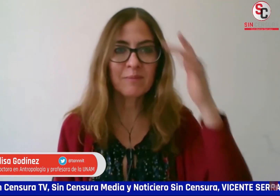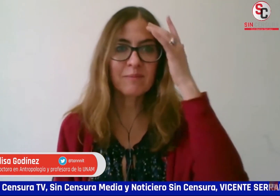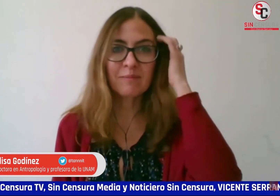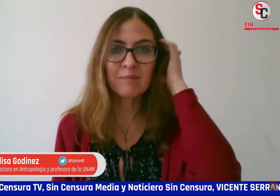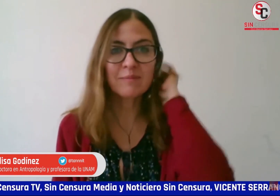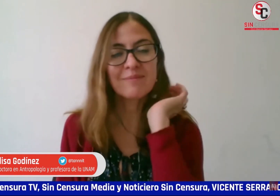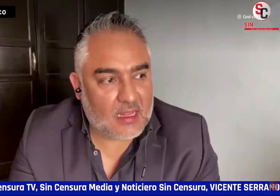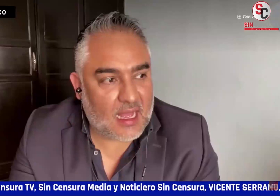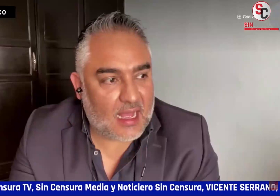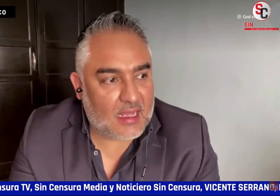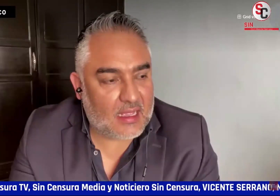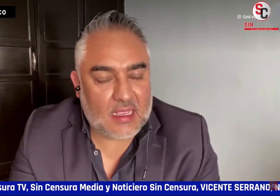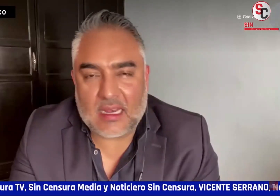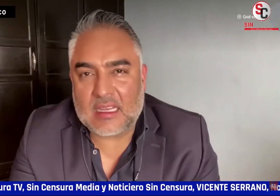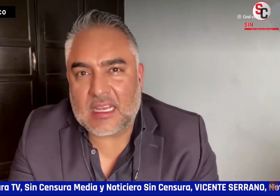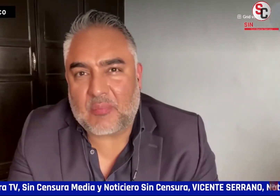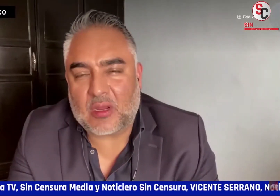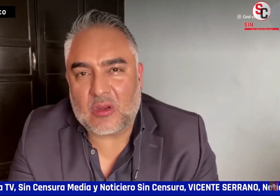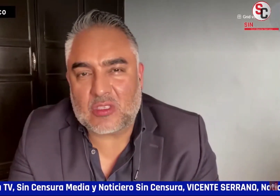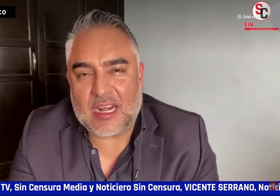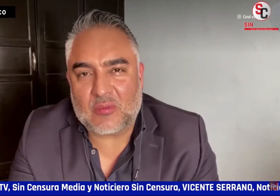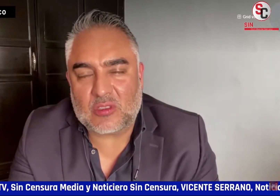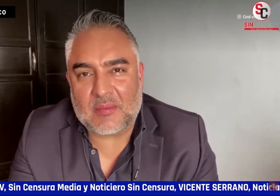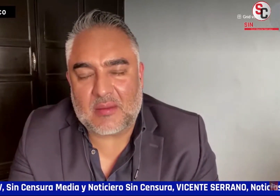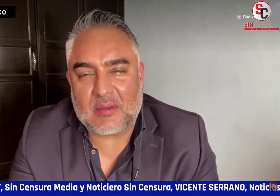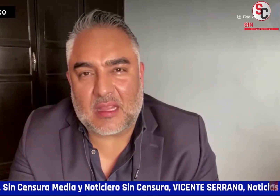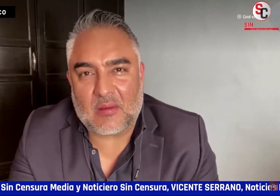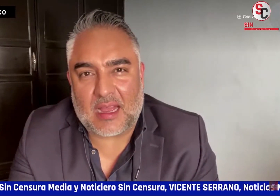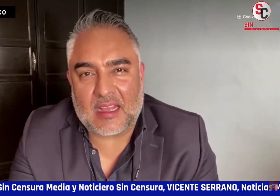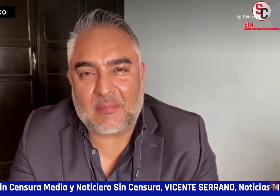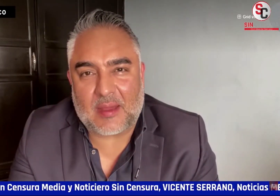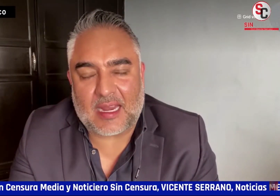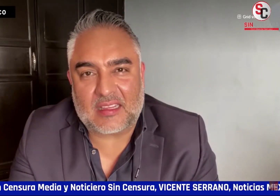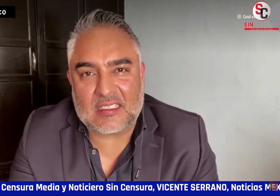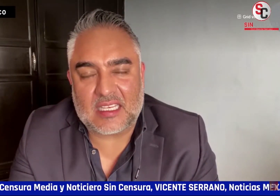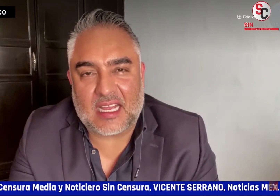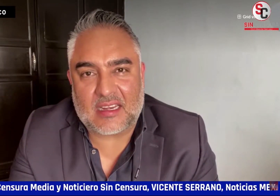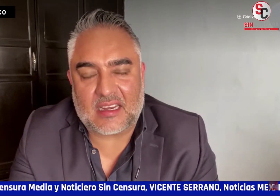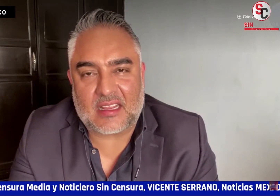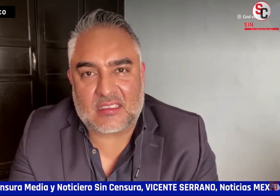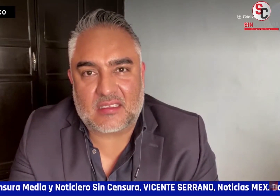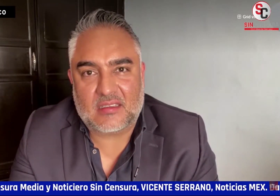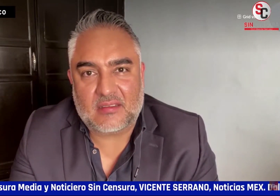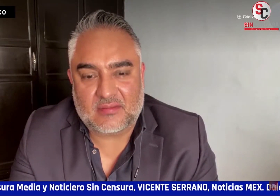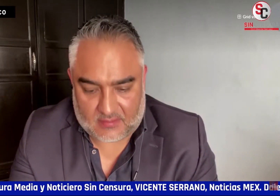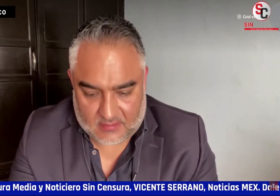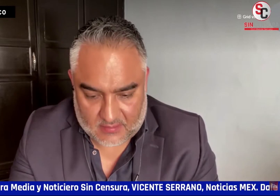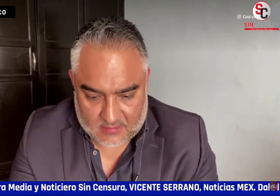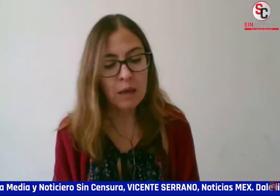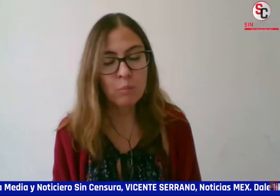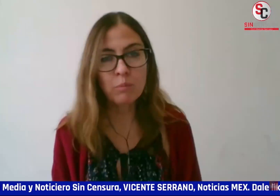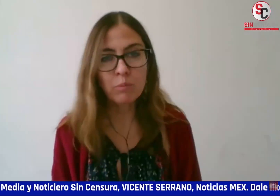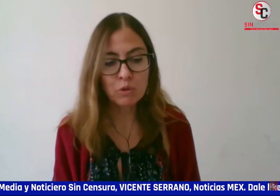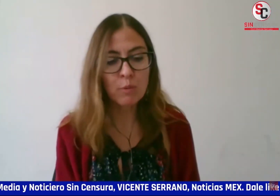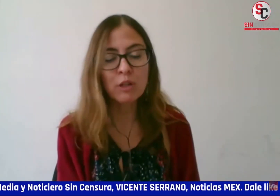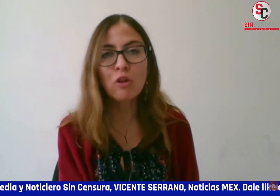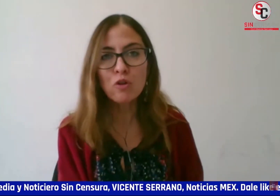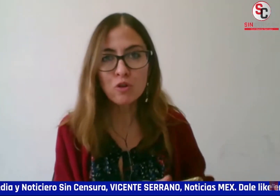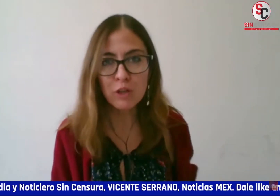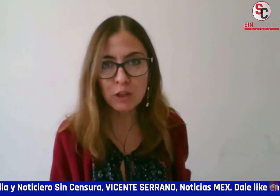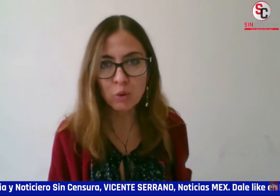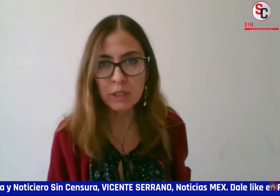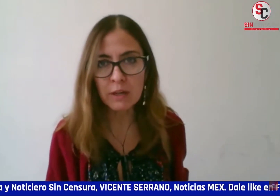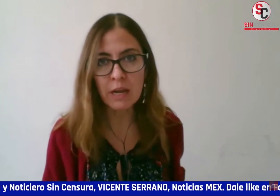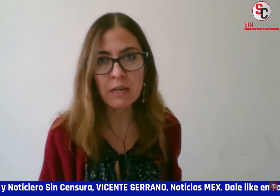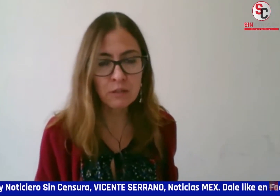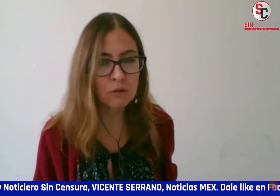Así es. Querida Elisa, ¿por qué no cerramos también invitando a la gente para que te siga en redes? Pues sobre todo